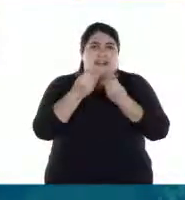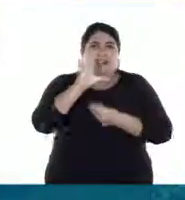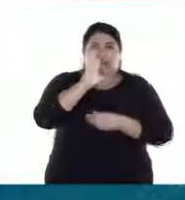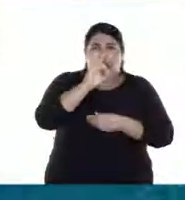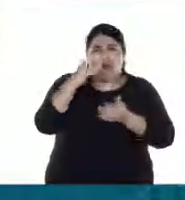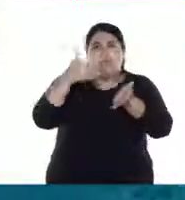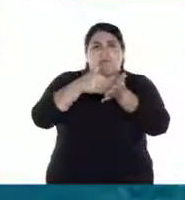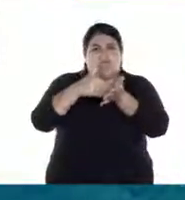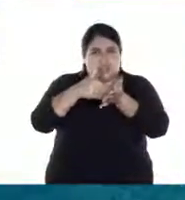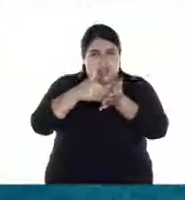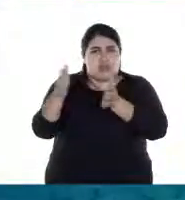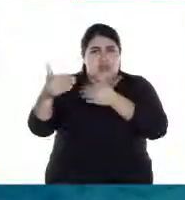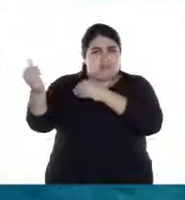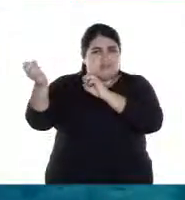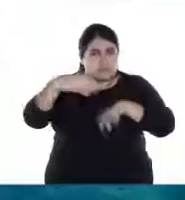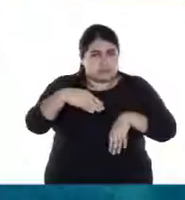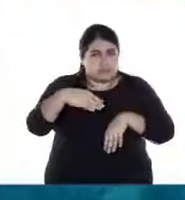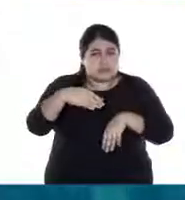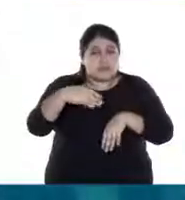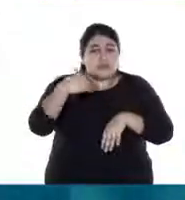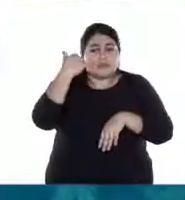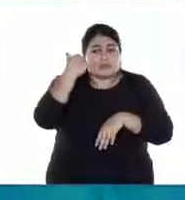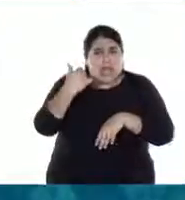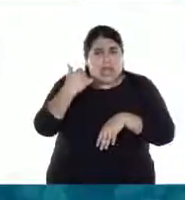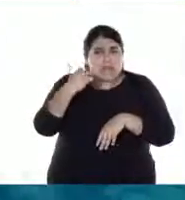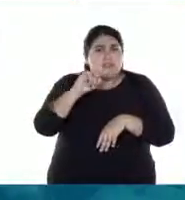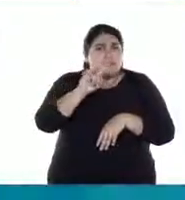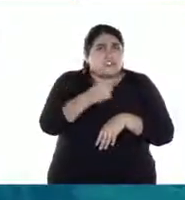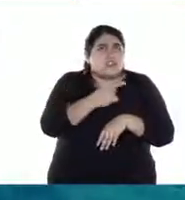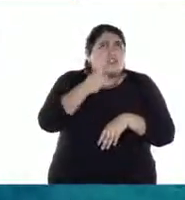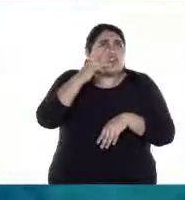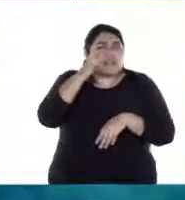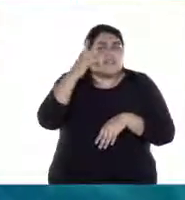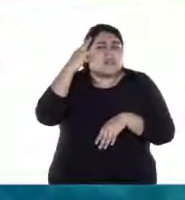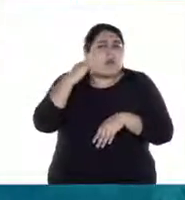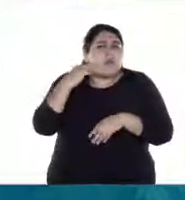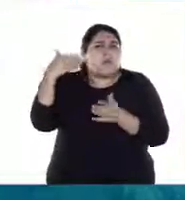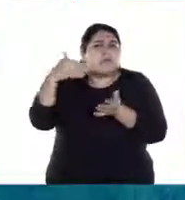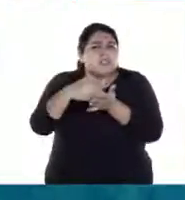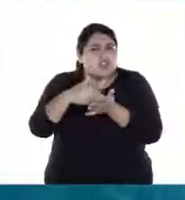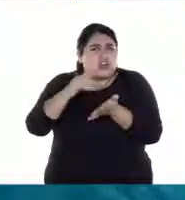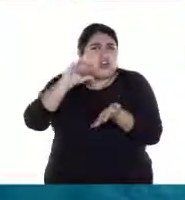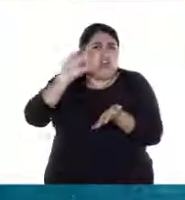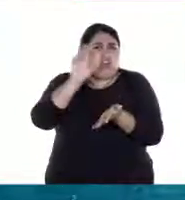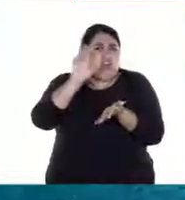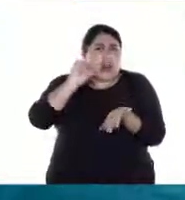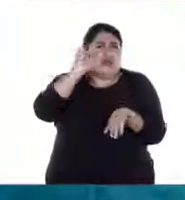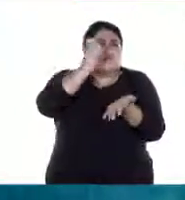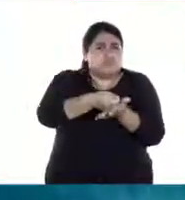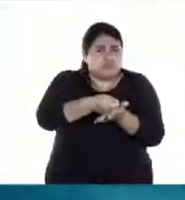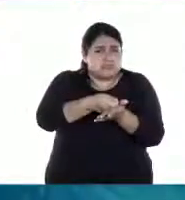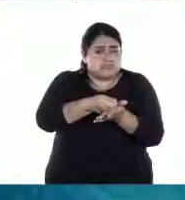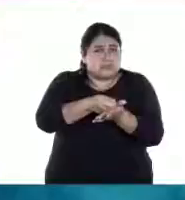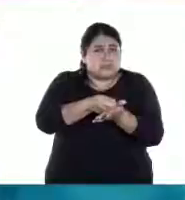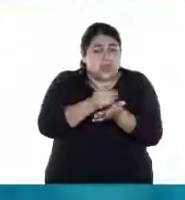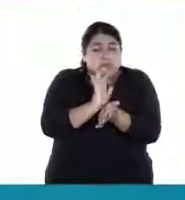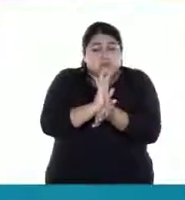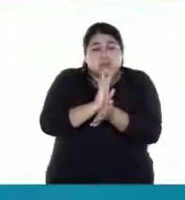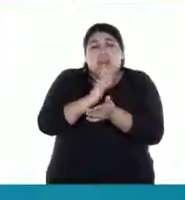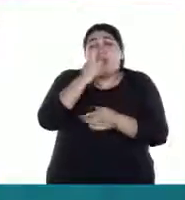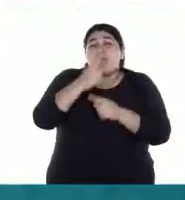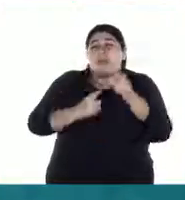las cuales ya se pagaron 189 millones de dólares, o sea, la mitad del monto final,